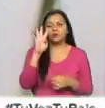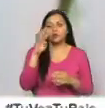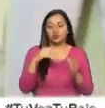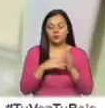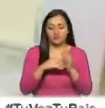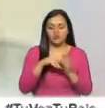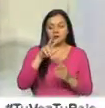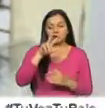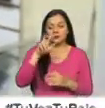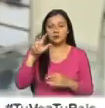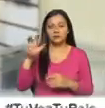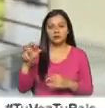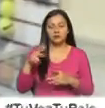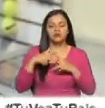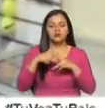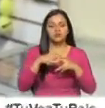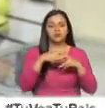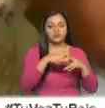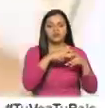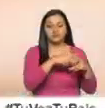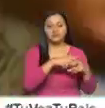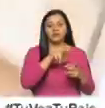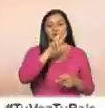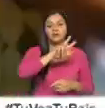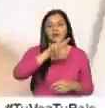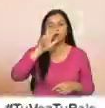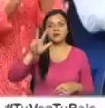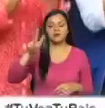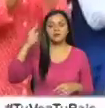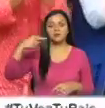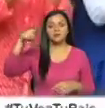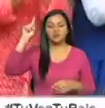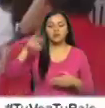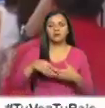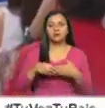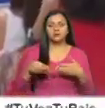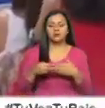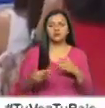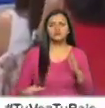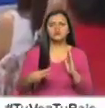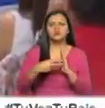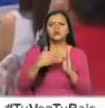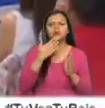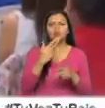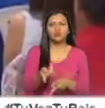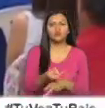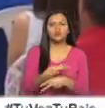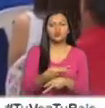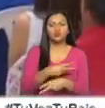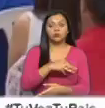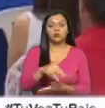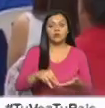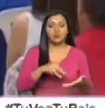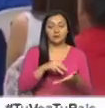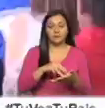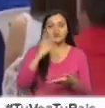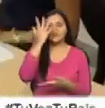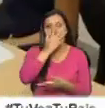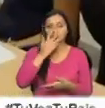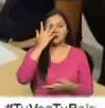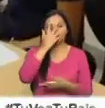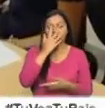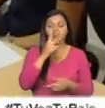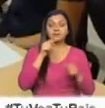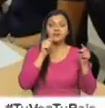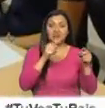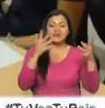4.300 operaciones de crédito por 33 millones de dólares para la reactivación productiva de Manabí y Esmeraldas. De